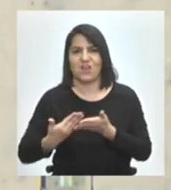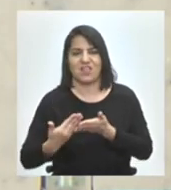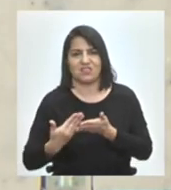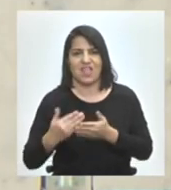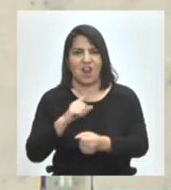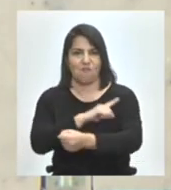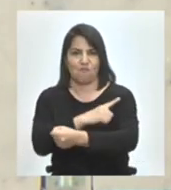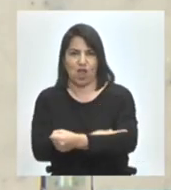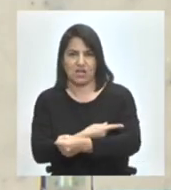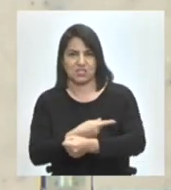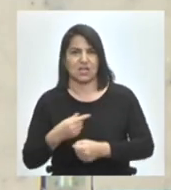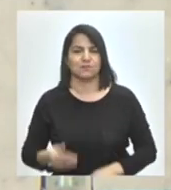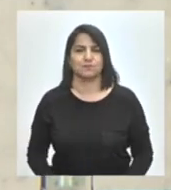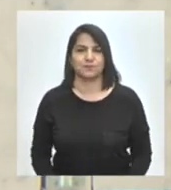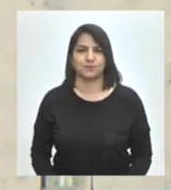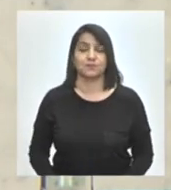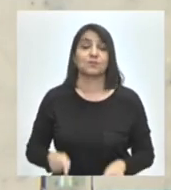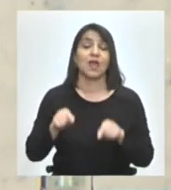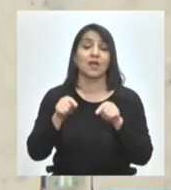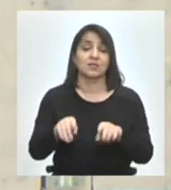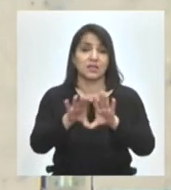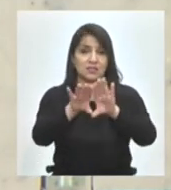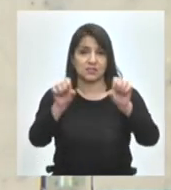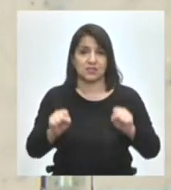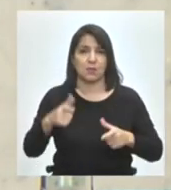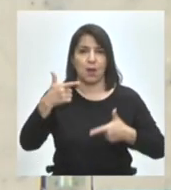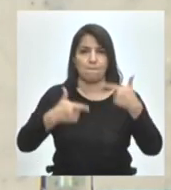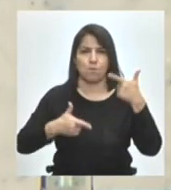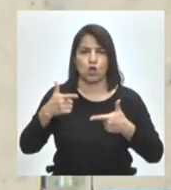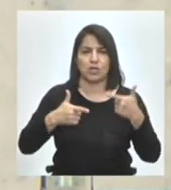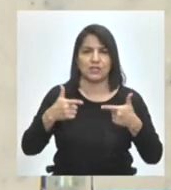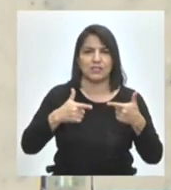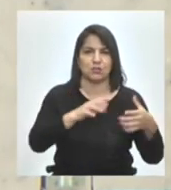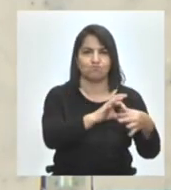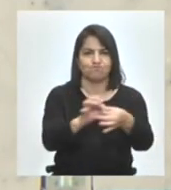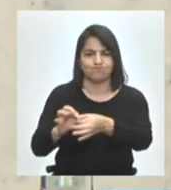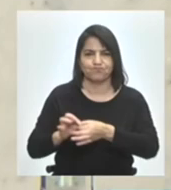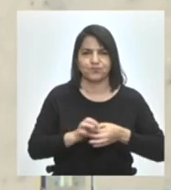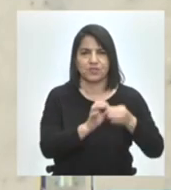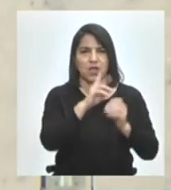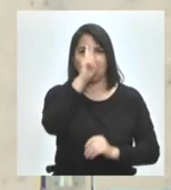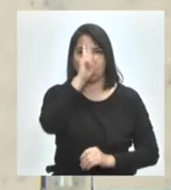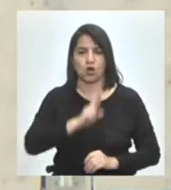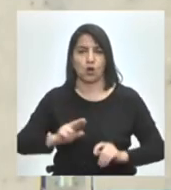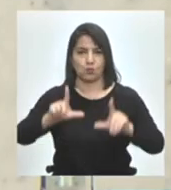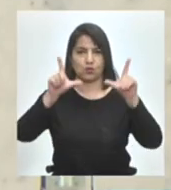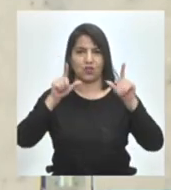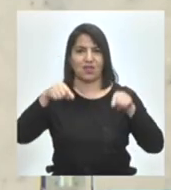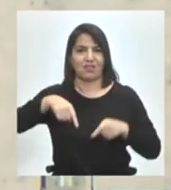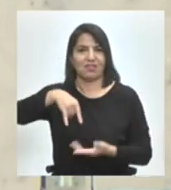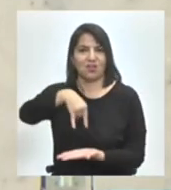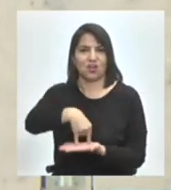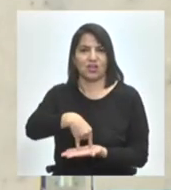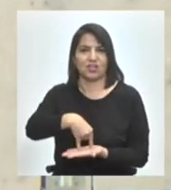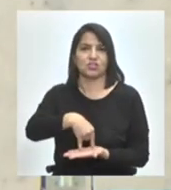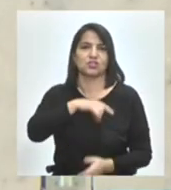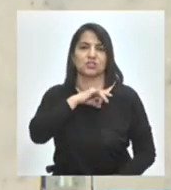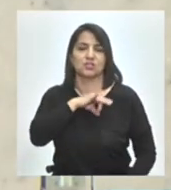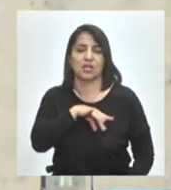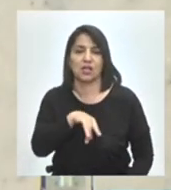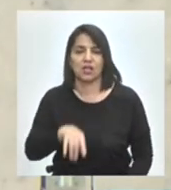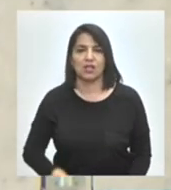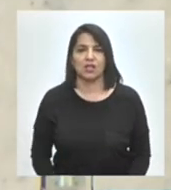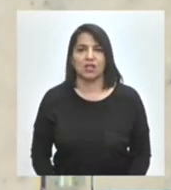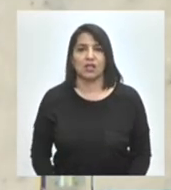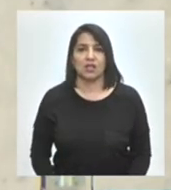fue como el sistema político en su conjunto, con un rol protagónico de este Congreso Nacional, se dispuso a